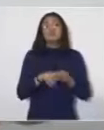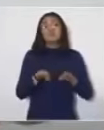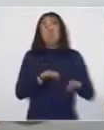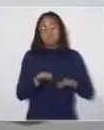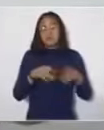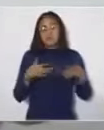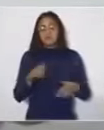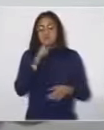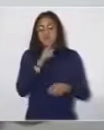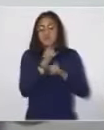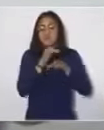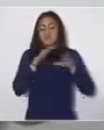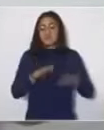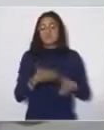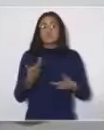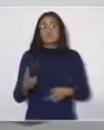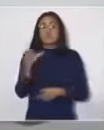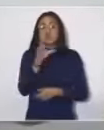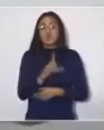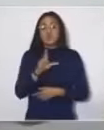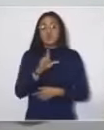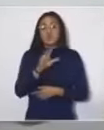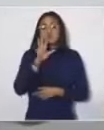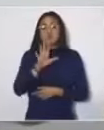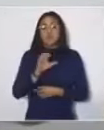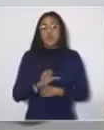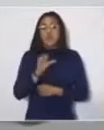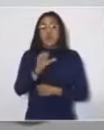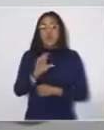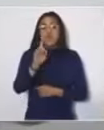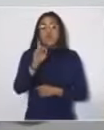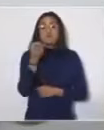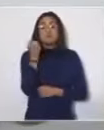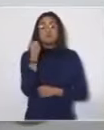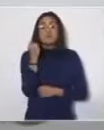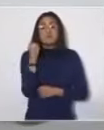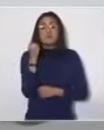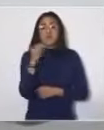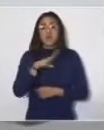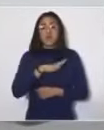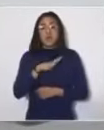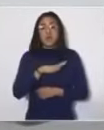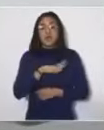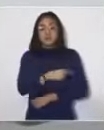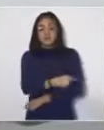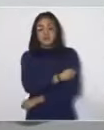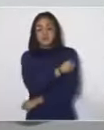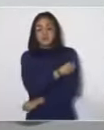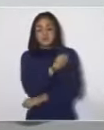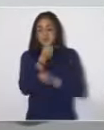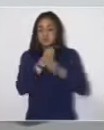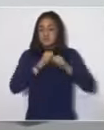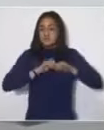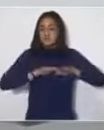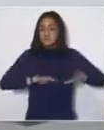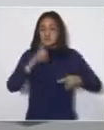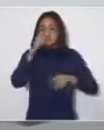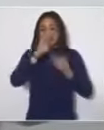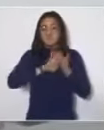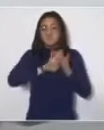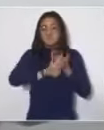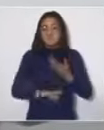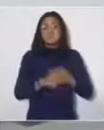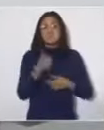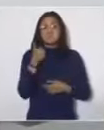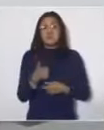También informar, gobernador, que a partir del lunes 5 al 30 de septiembre habrá jornada de vacunación intensa para prevenir